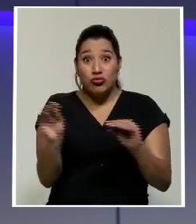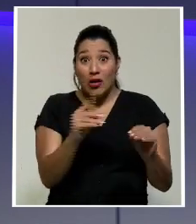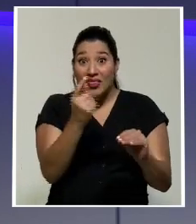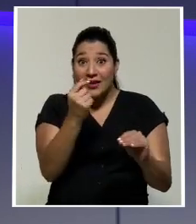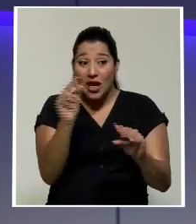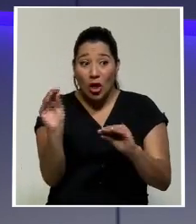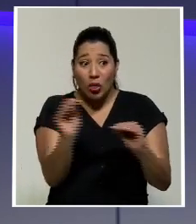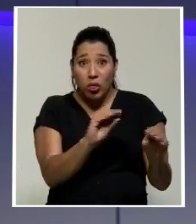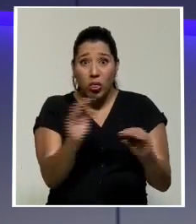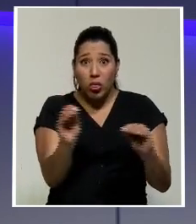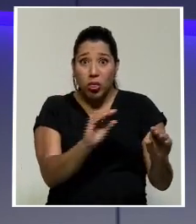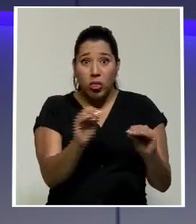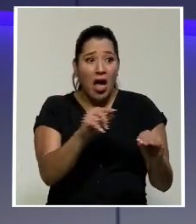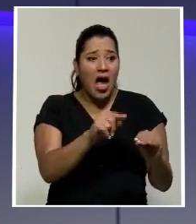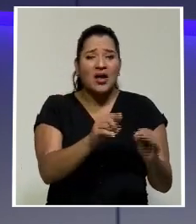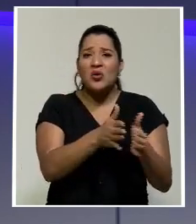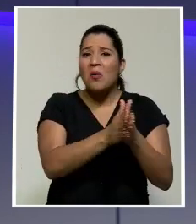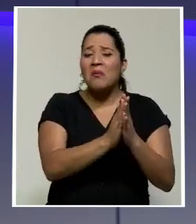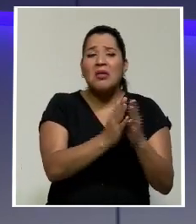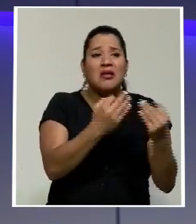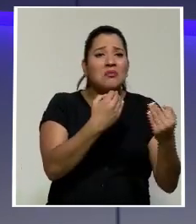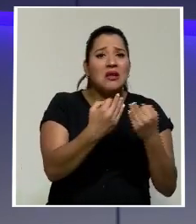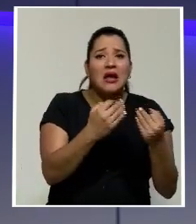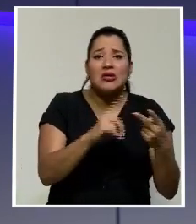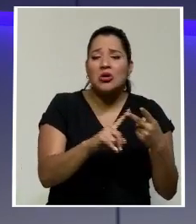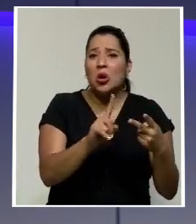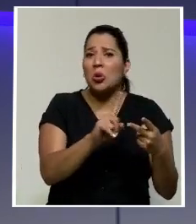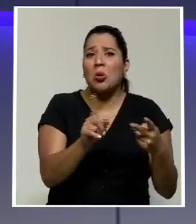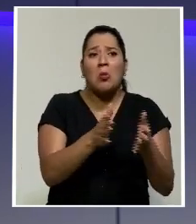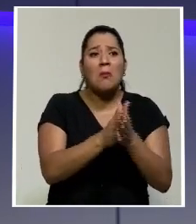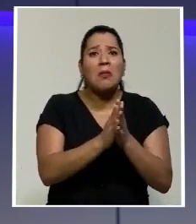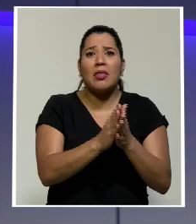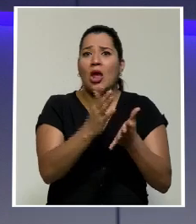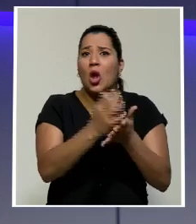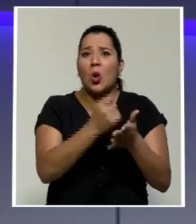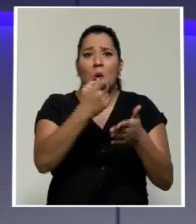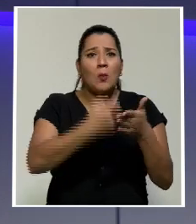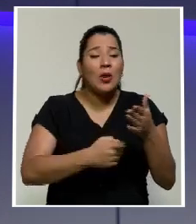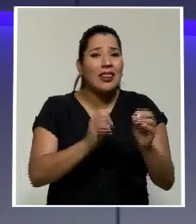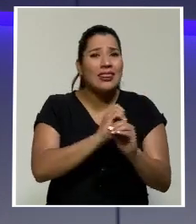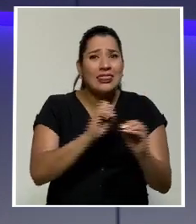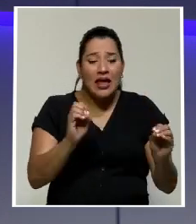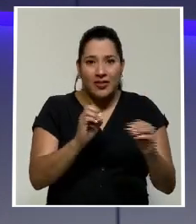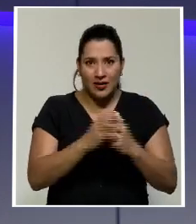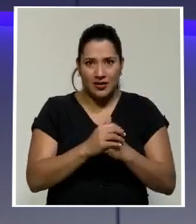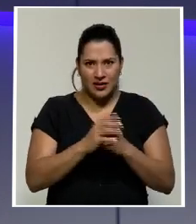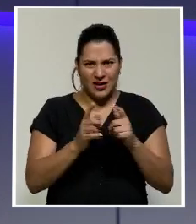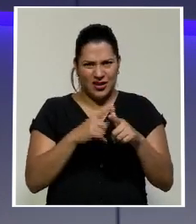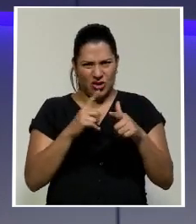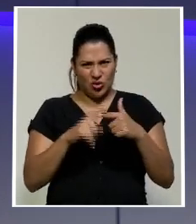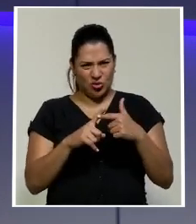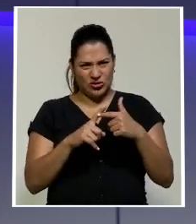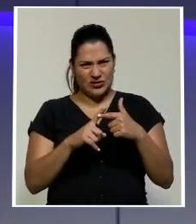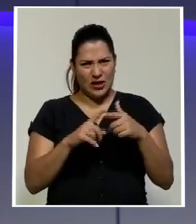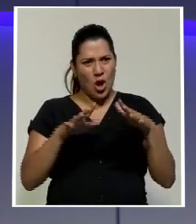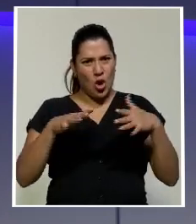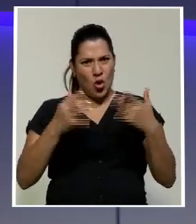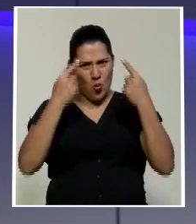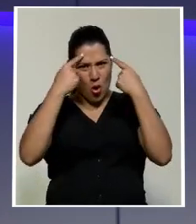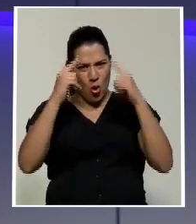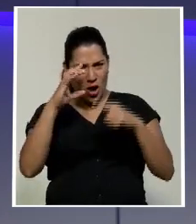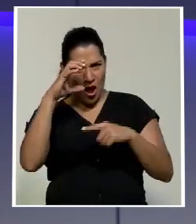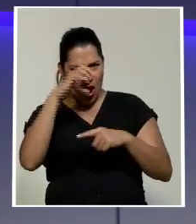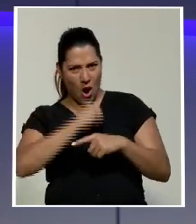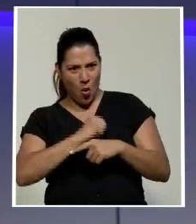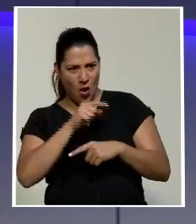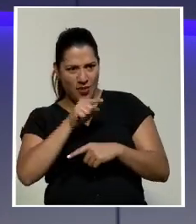Entonces, siendo un territorio tan opaco y tan cerrado, ¿cómo es que se investigaron los Pandora Papers y